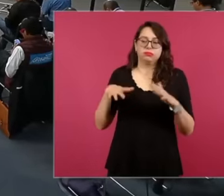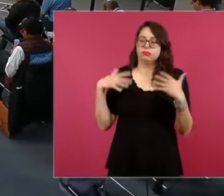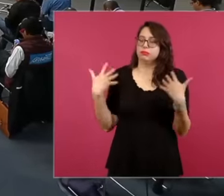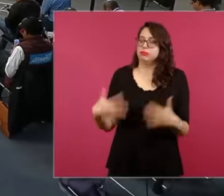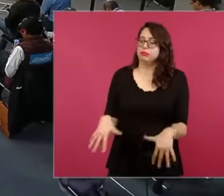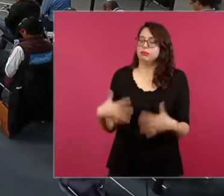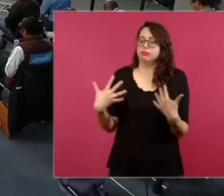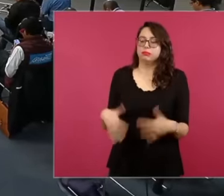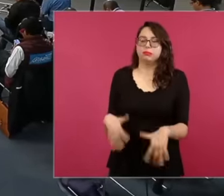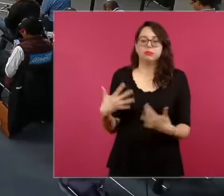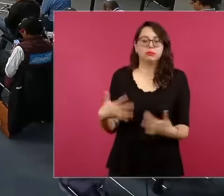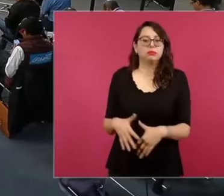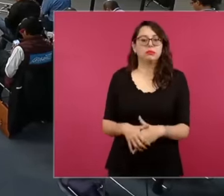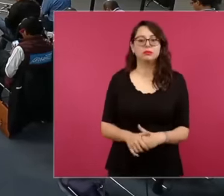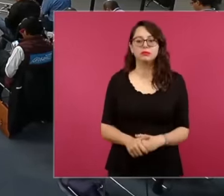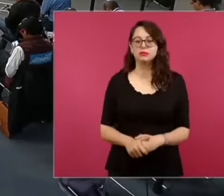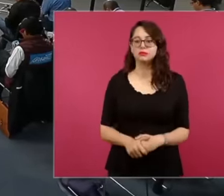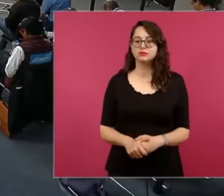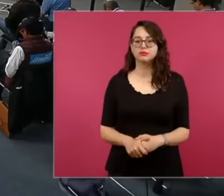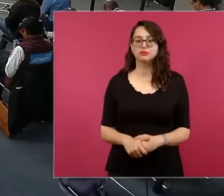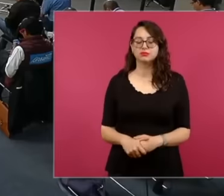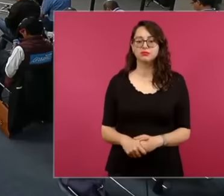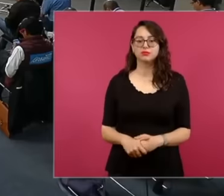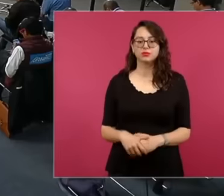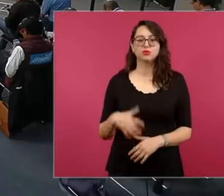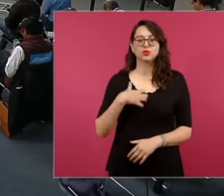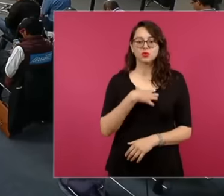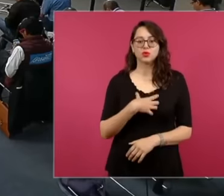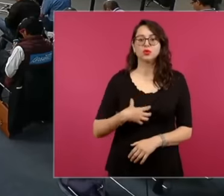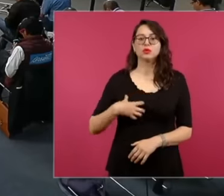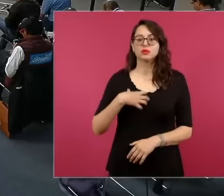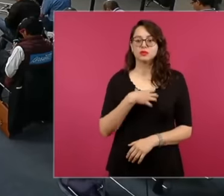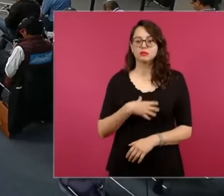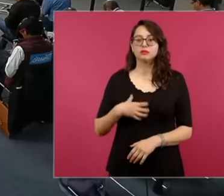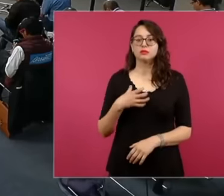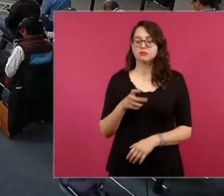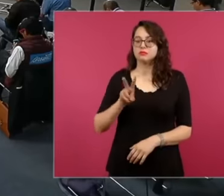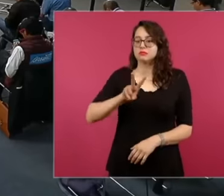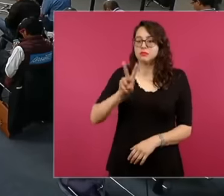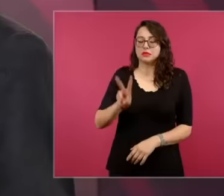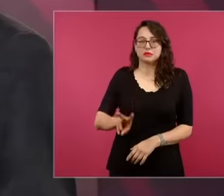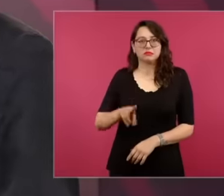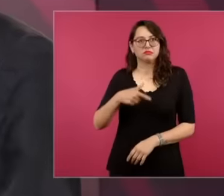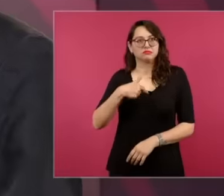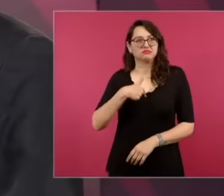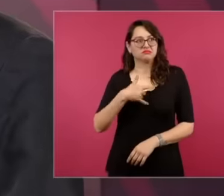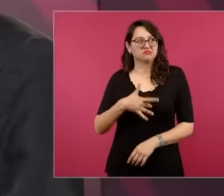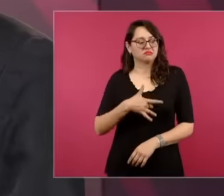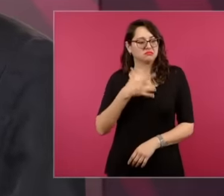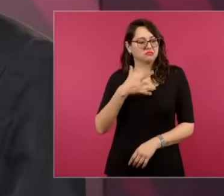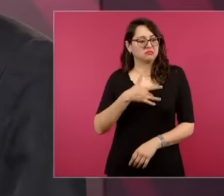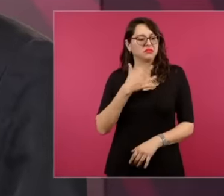reafirmo mis convicciones, mi creencia